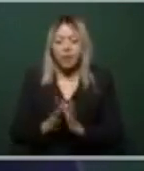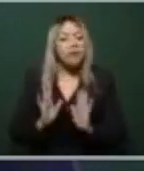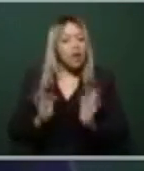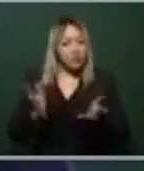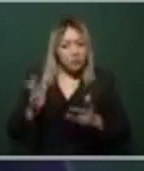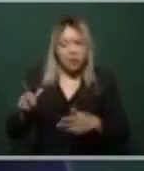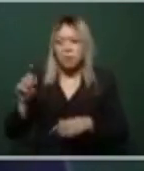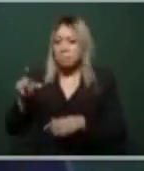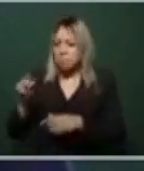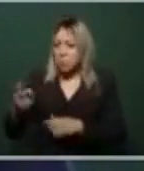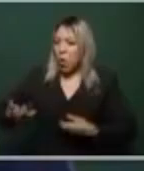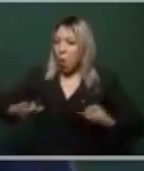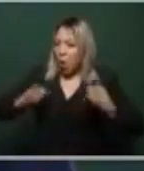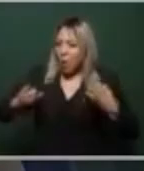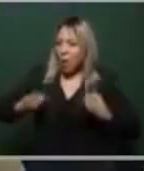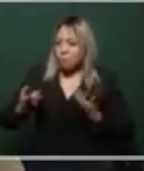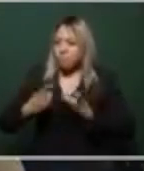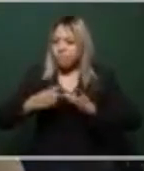convocando a los jóvenes.